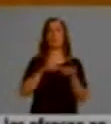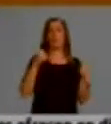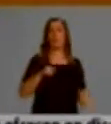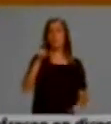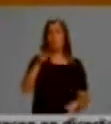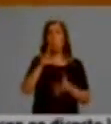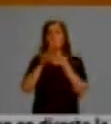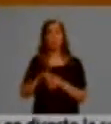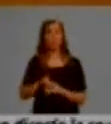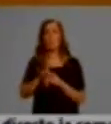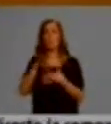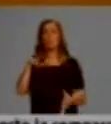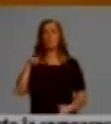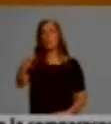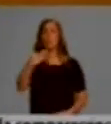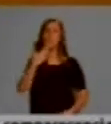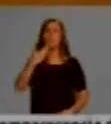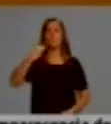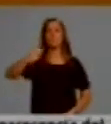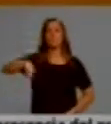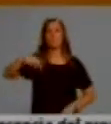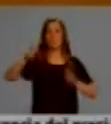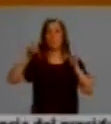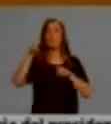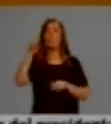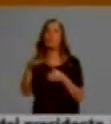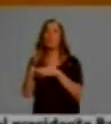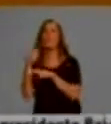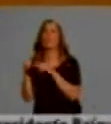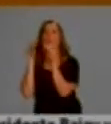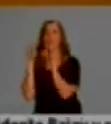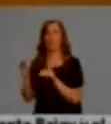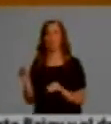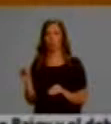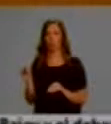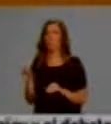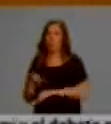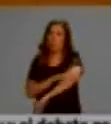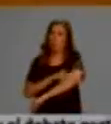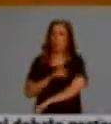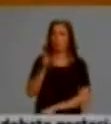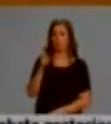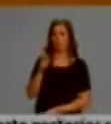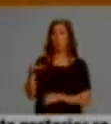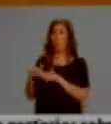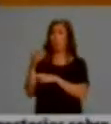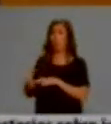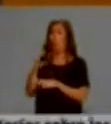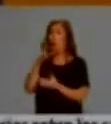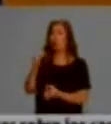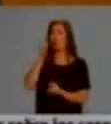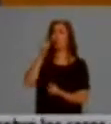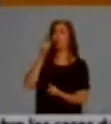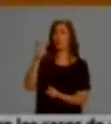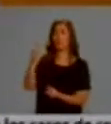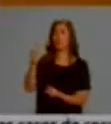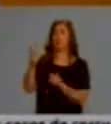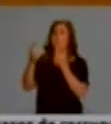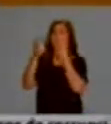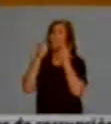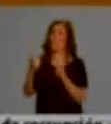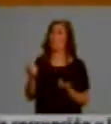crisis, no. Se ha comportado como el presidente de un partido que, por lo que ya sabemos hoy, ha